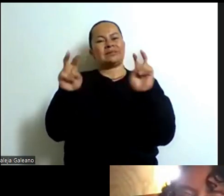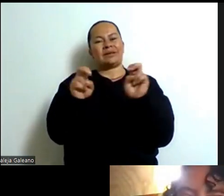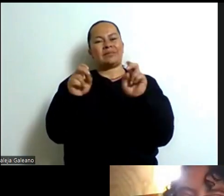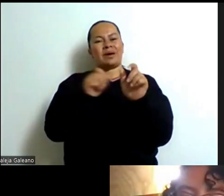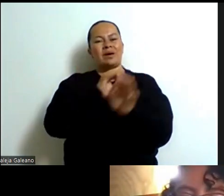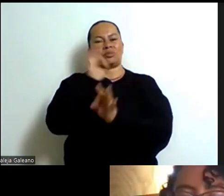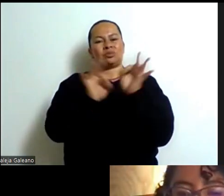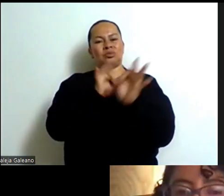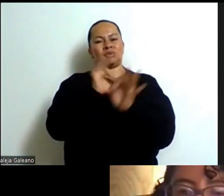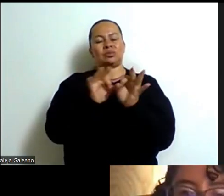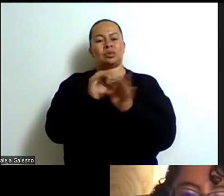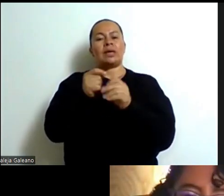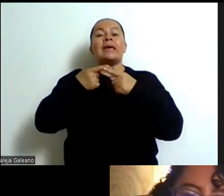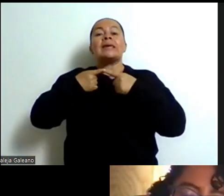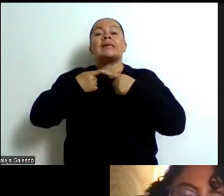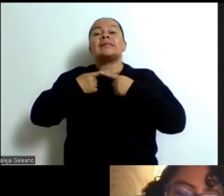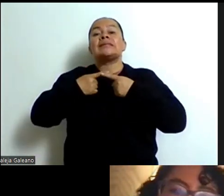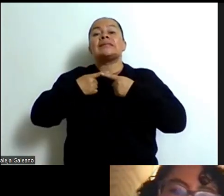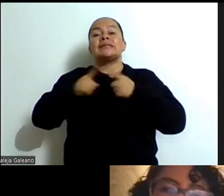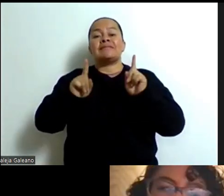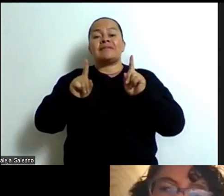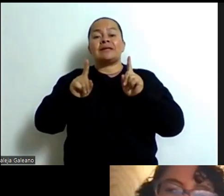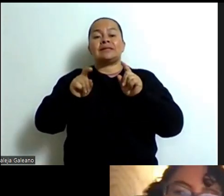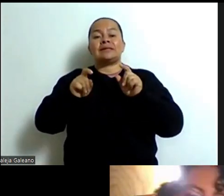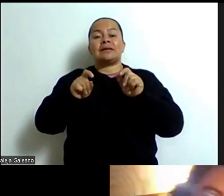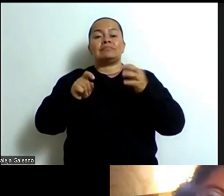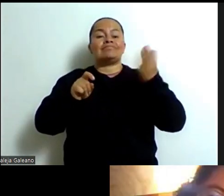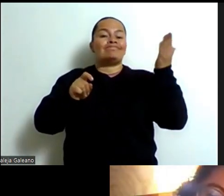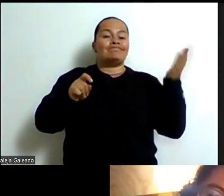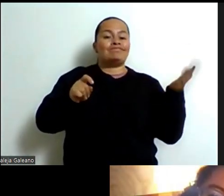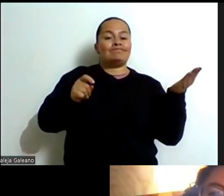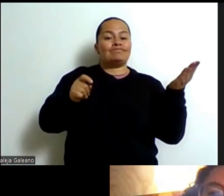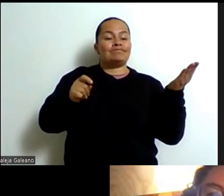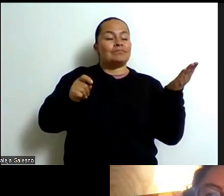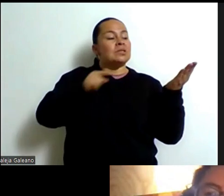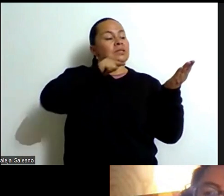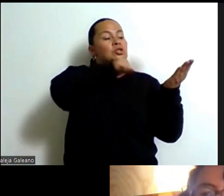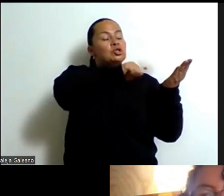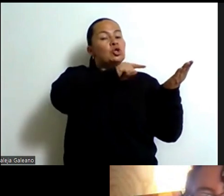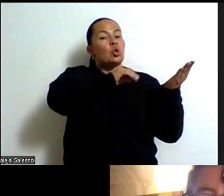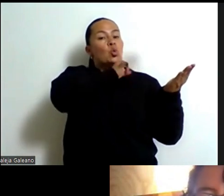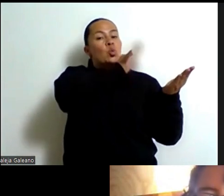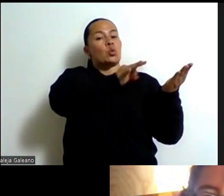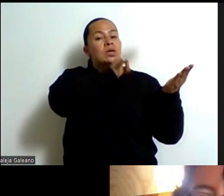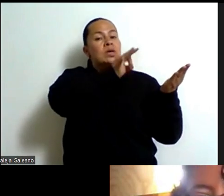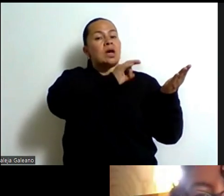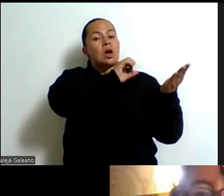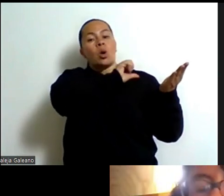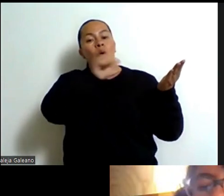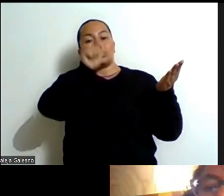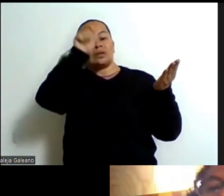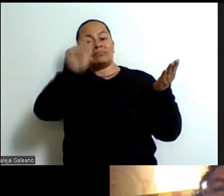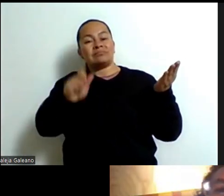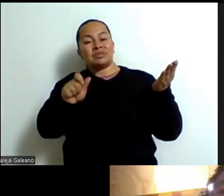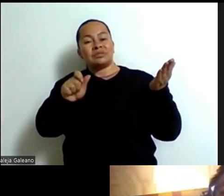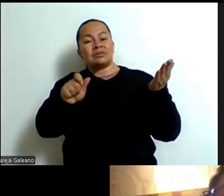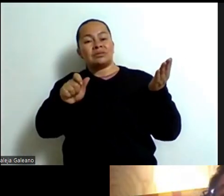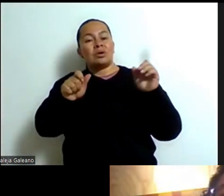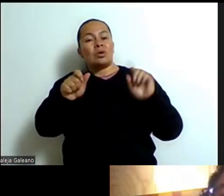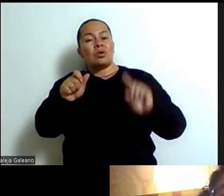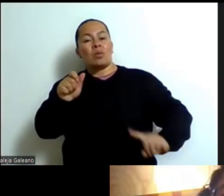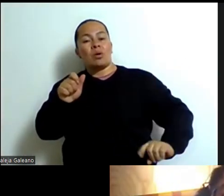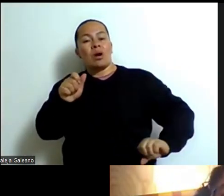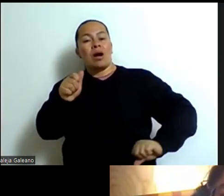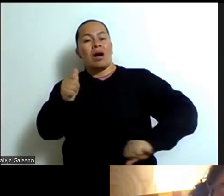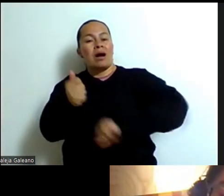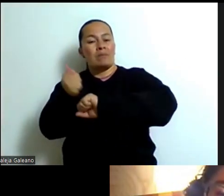y la diferencia enorme entre el ser cuidador y el ser asistente personal H cuando